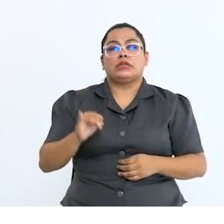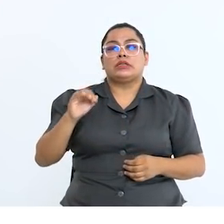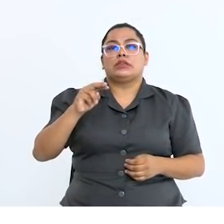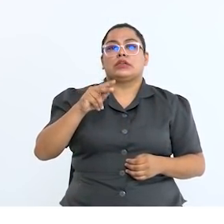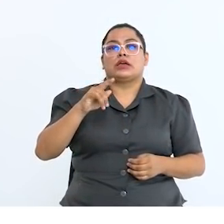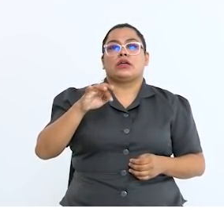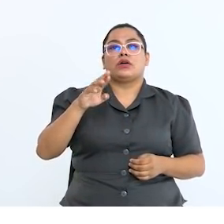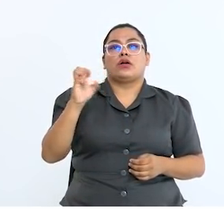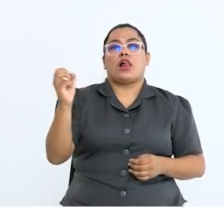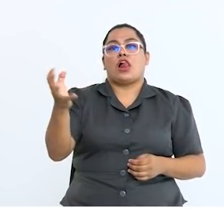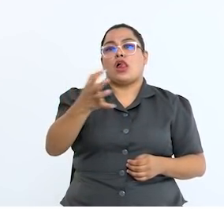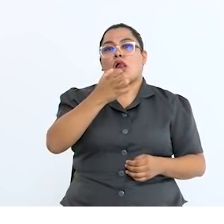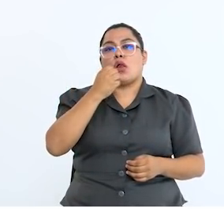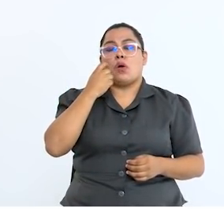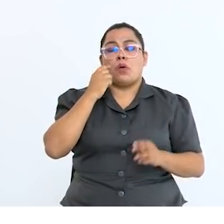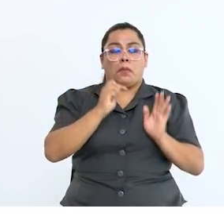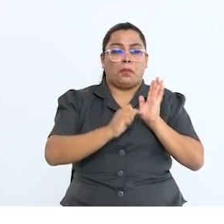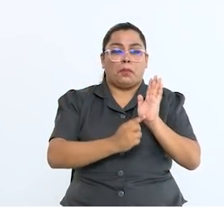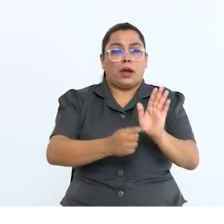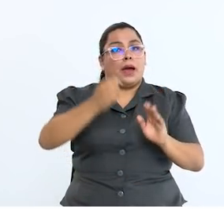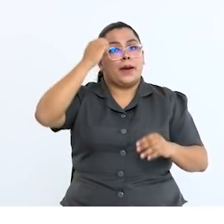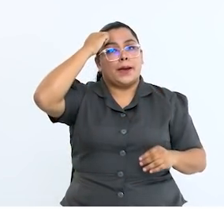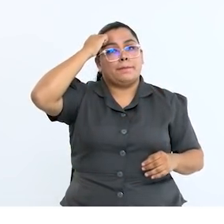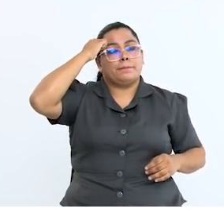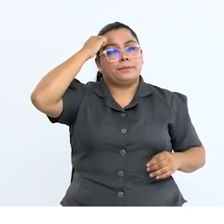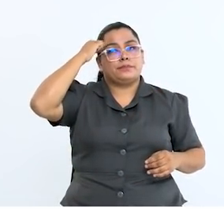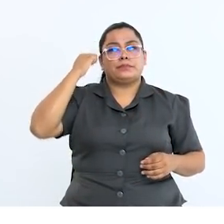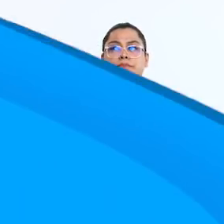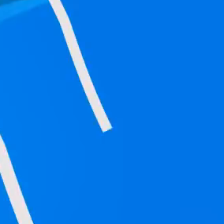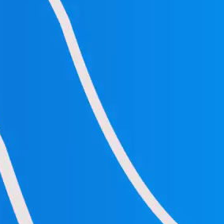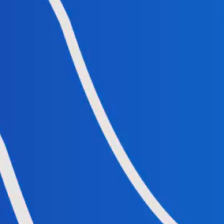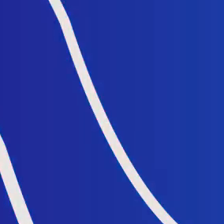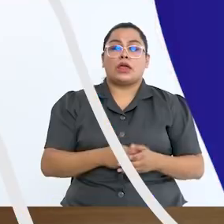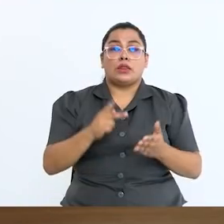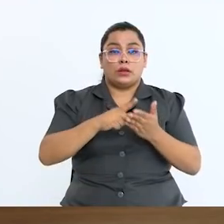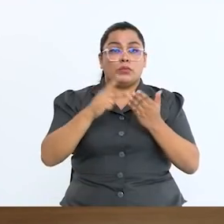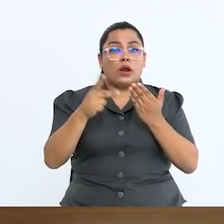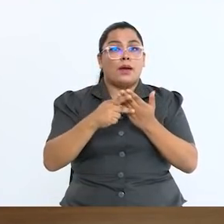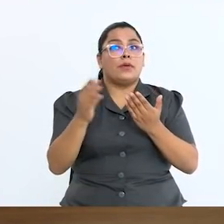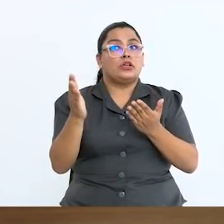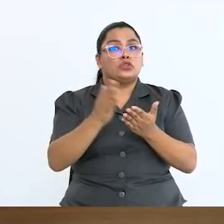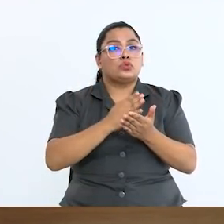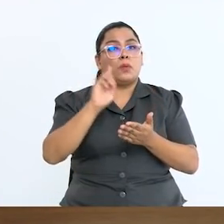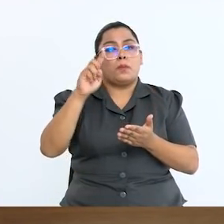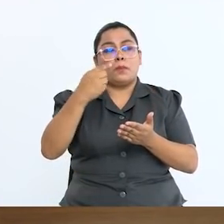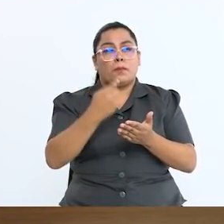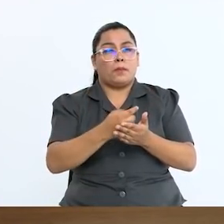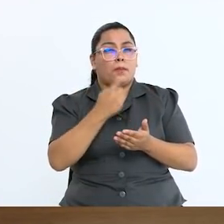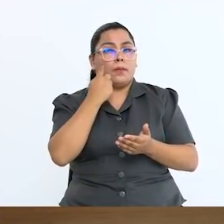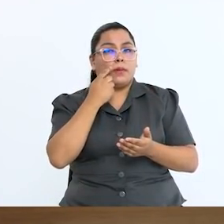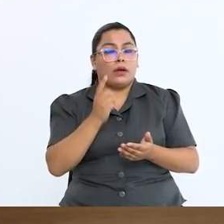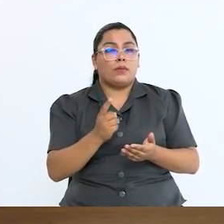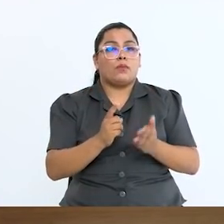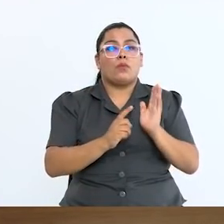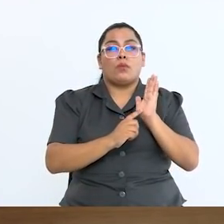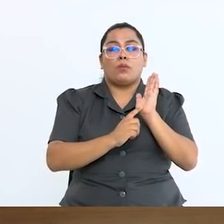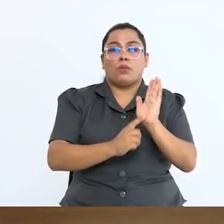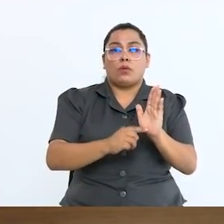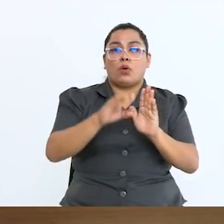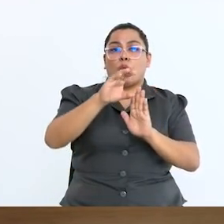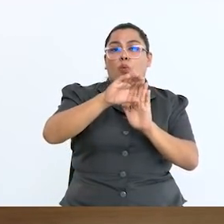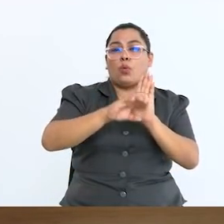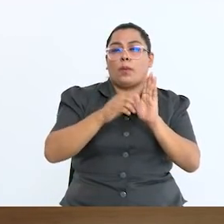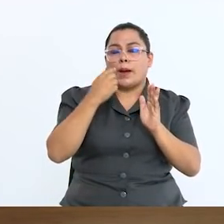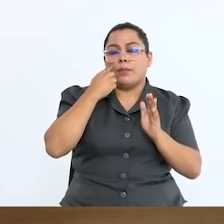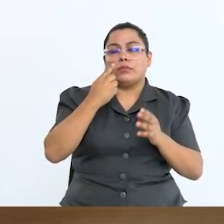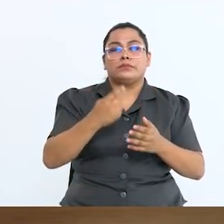evaluación, indicadores de logro y evidencias de aprendizaje. En el programa de estudio de primer grado tenemos los siguientes